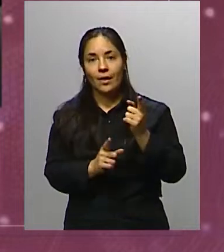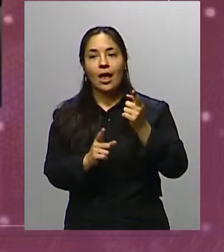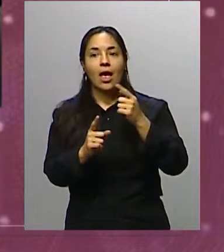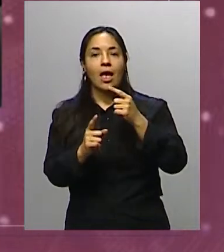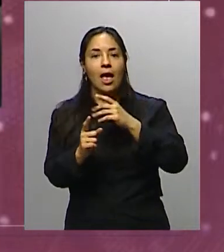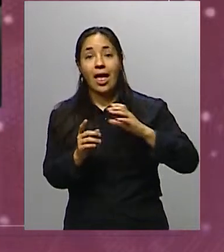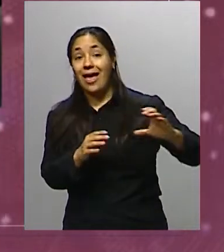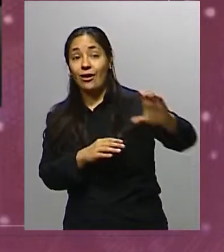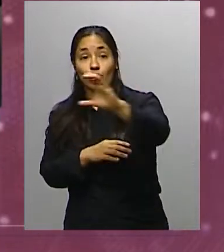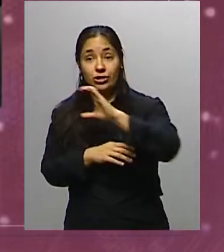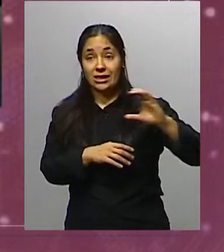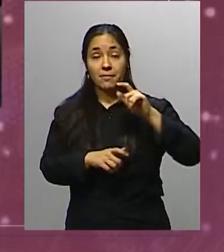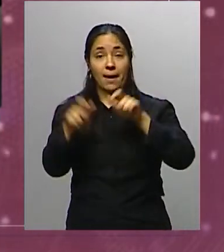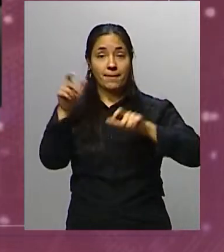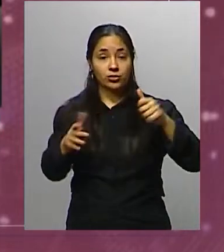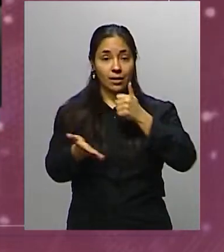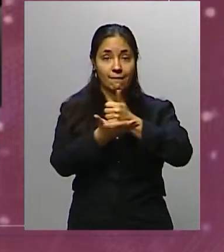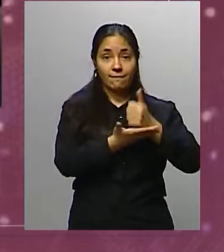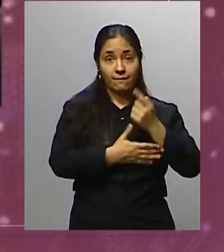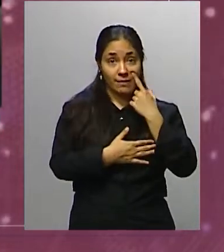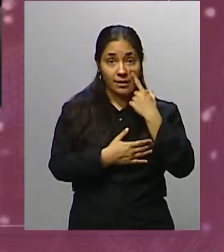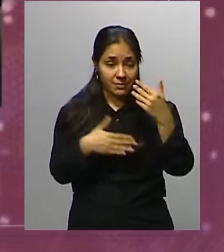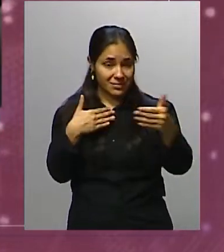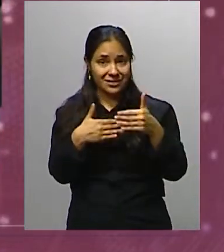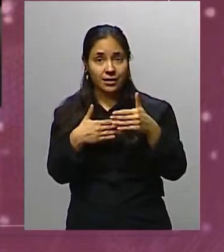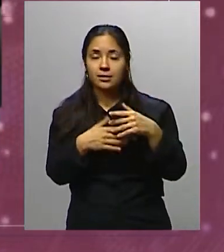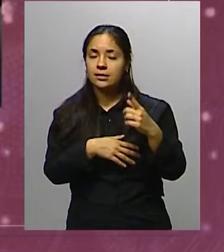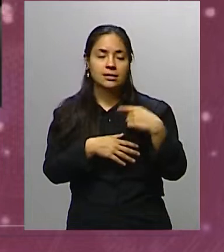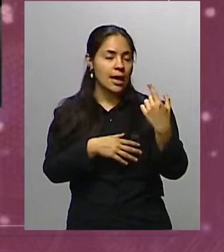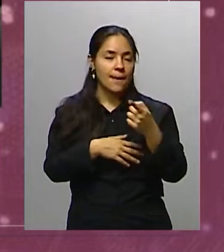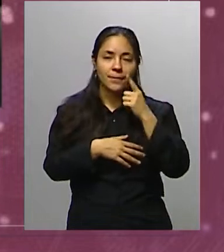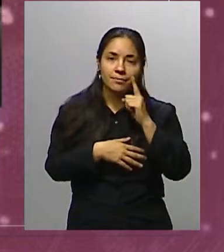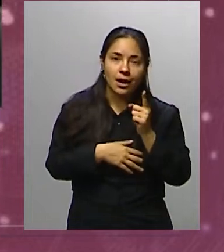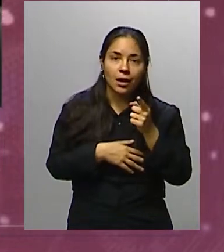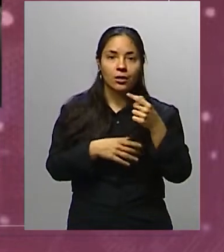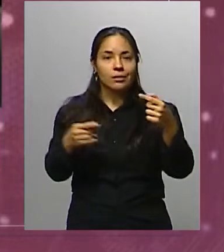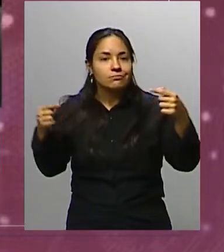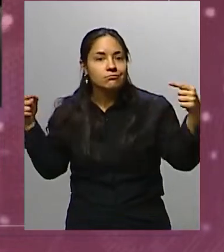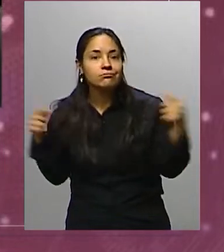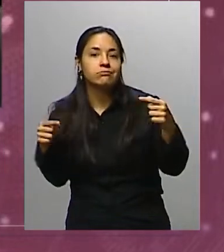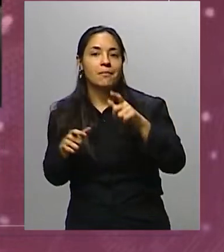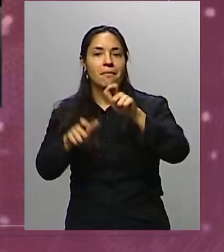ecosistemas donde el hombre habita siempre están en riesgo por el impacto que las actividades humanas generan en